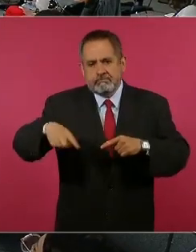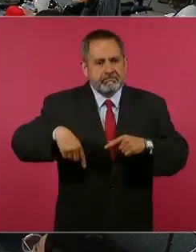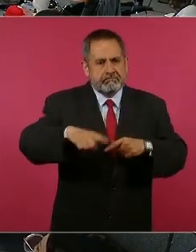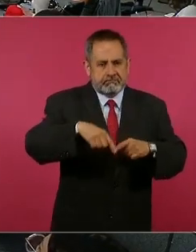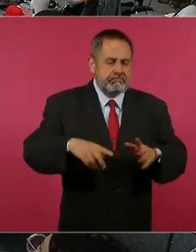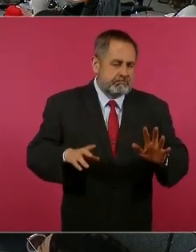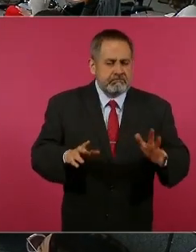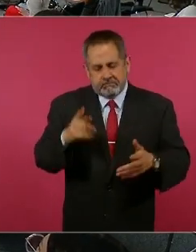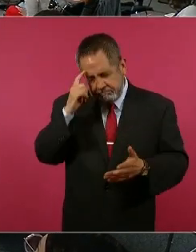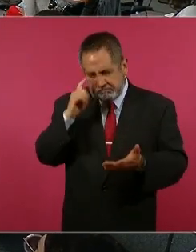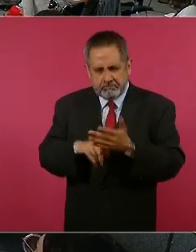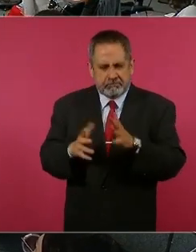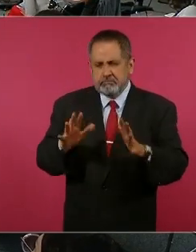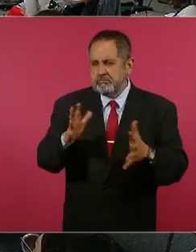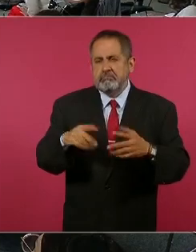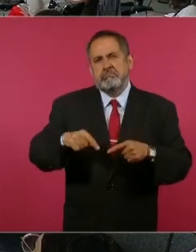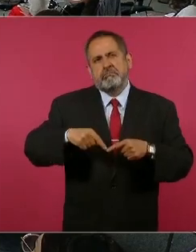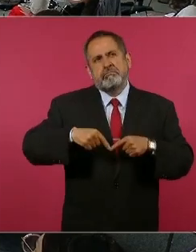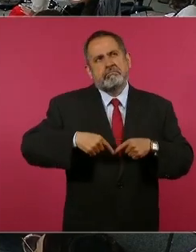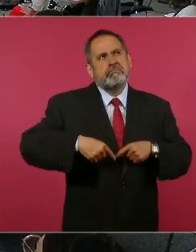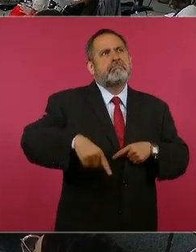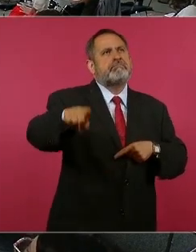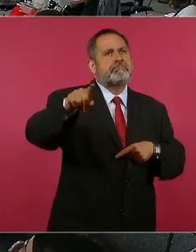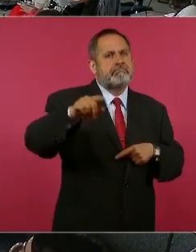Yo creo que es como ir de aquí